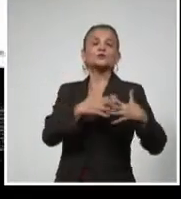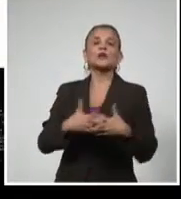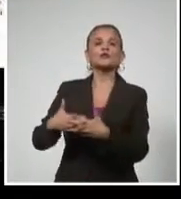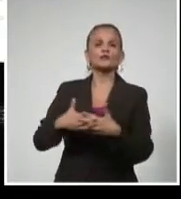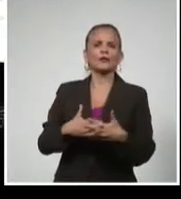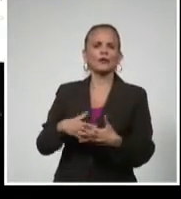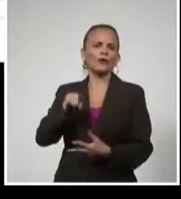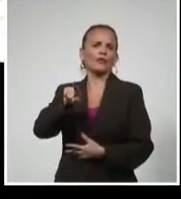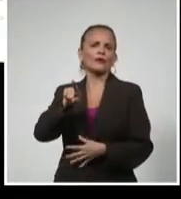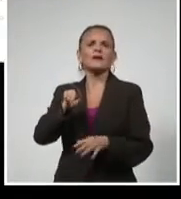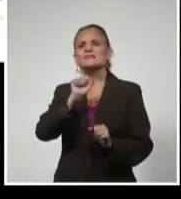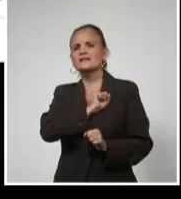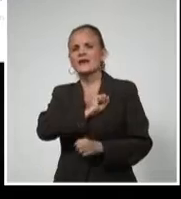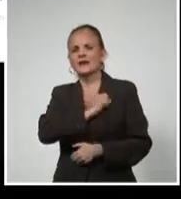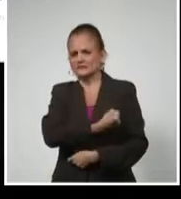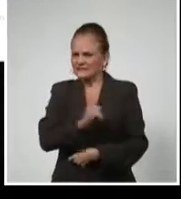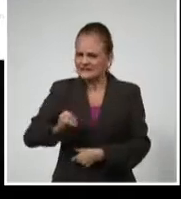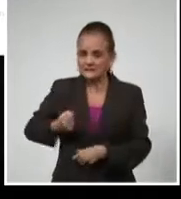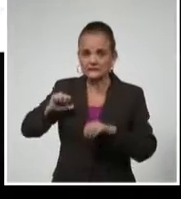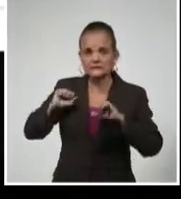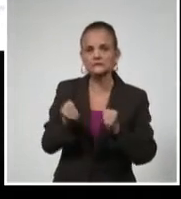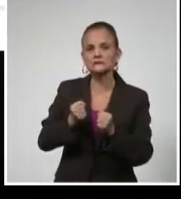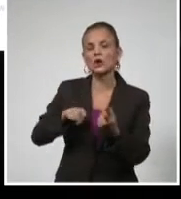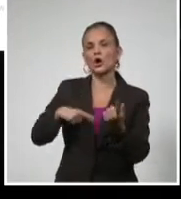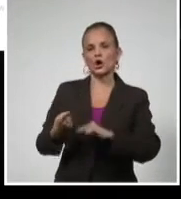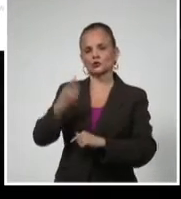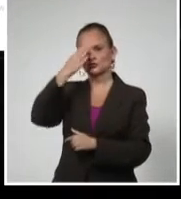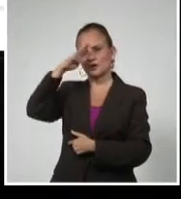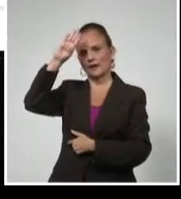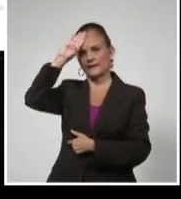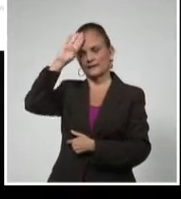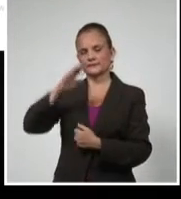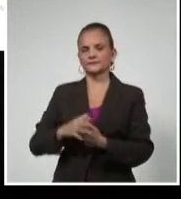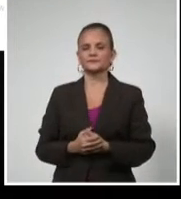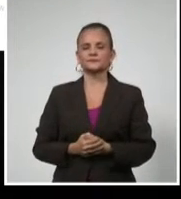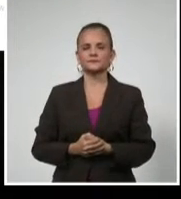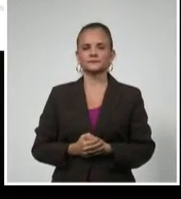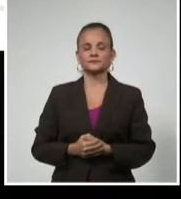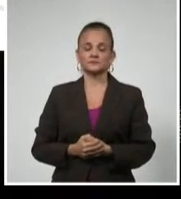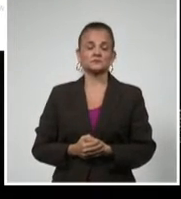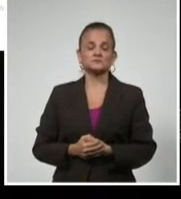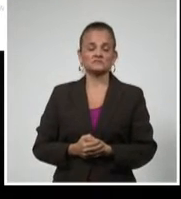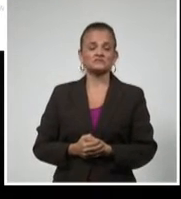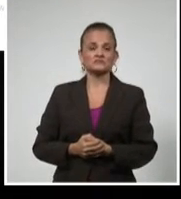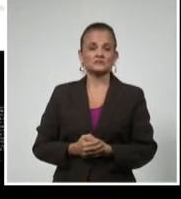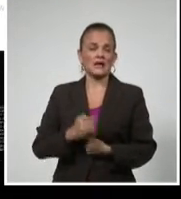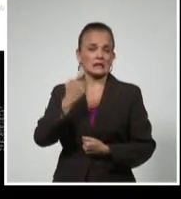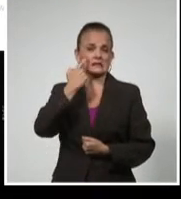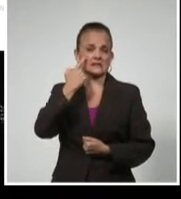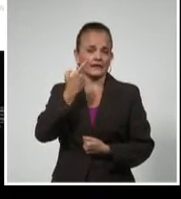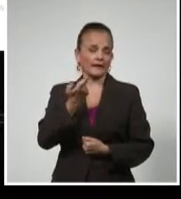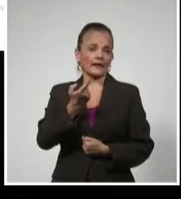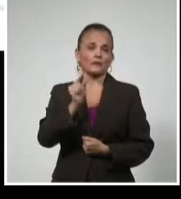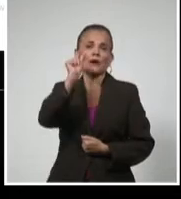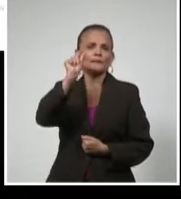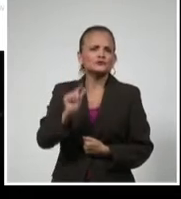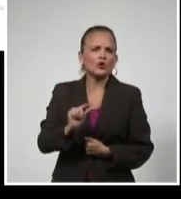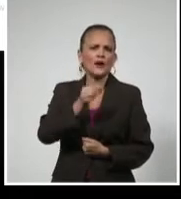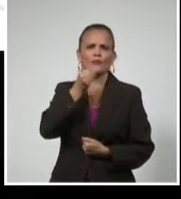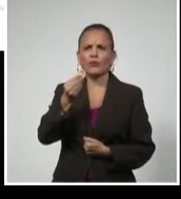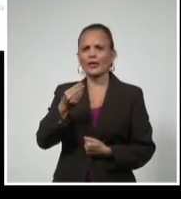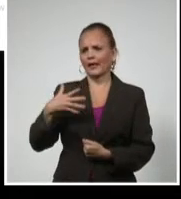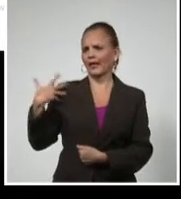postura cada vez más férrea hacia la isla. Yo creo que es imposible argumentar que prevenir que una persona pueda demandar en una